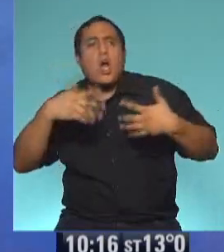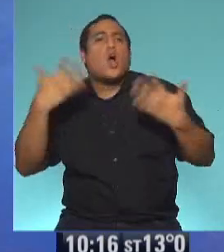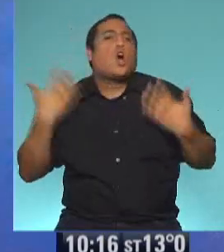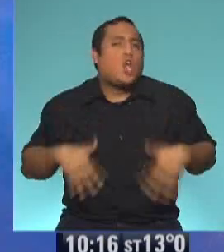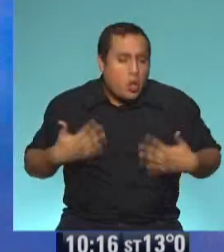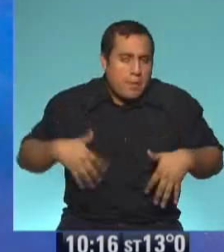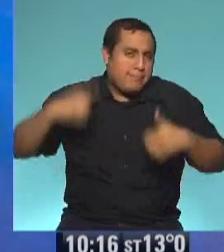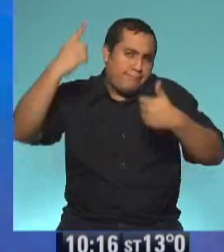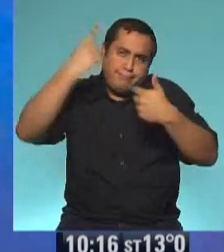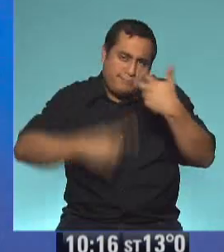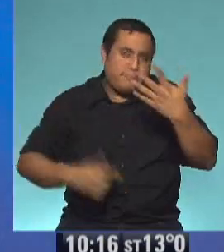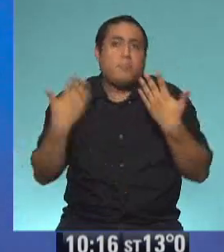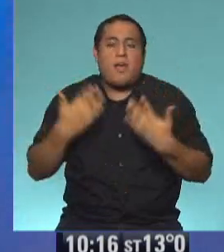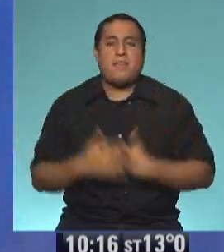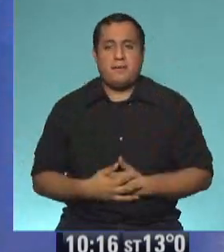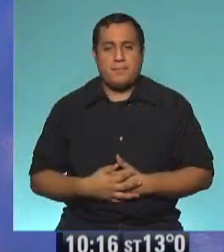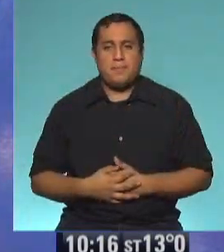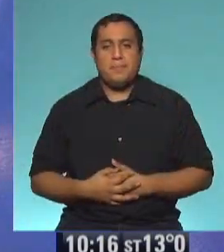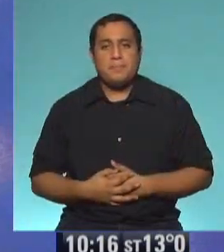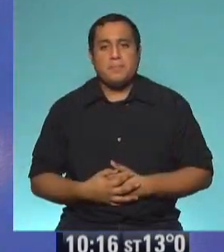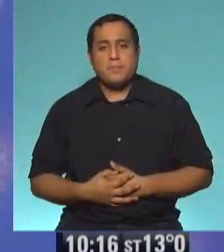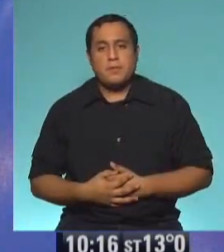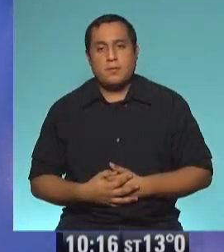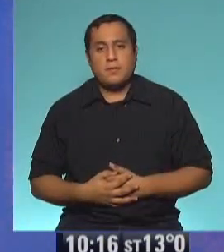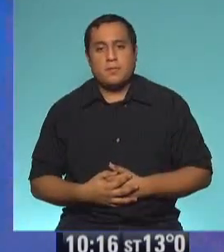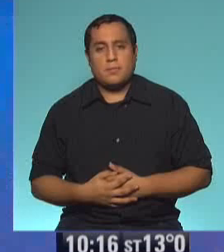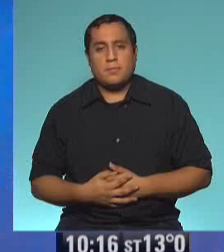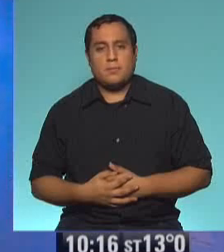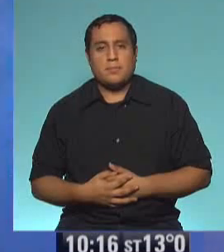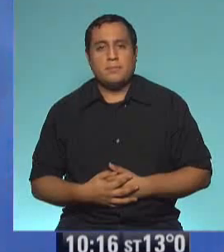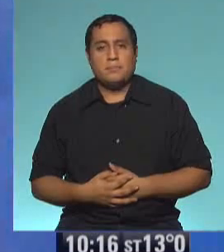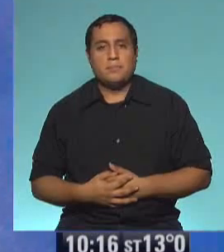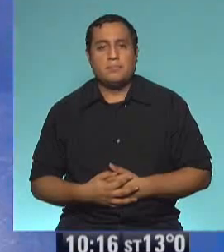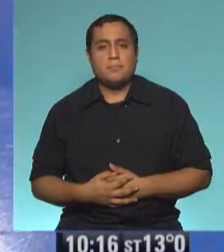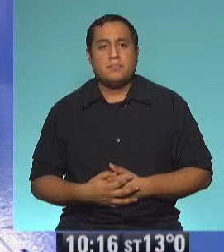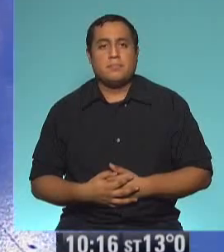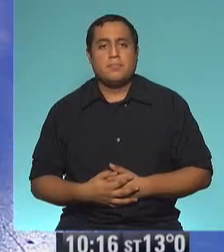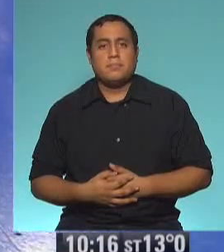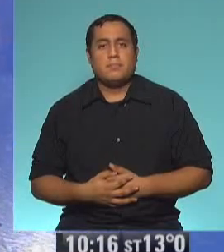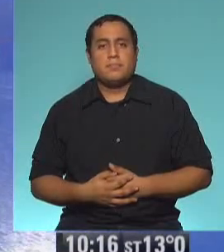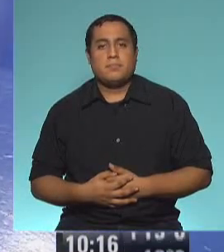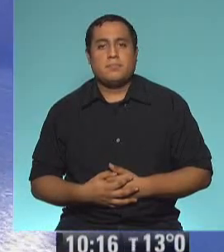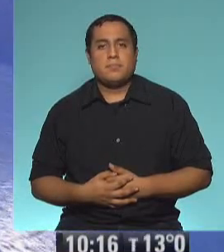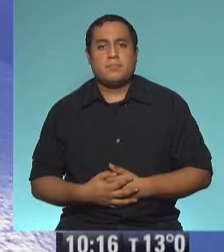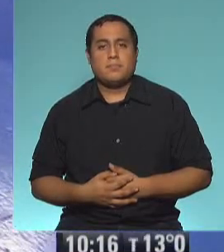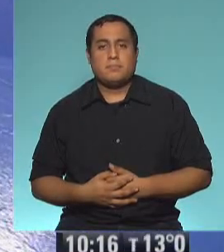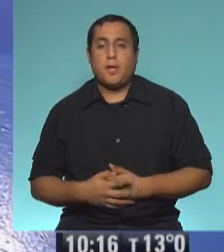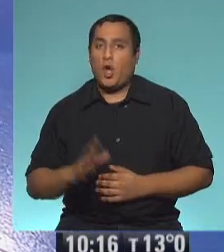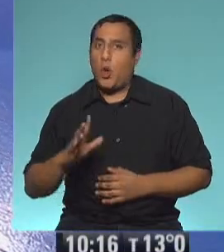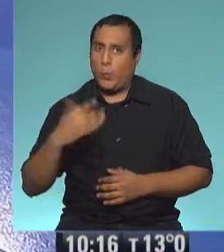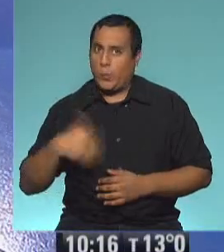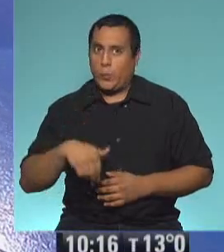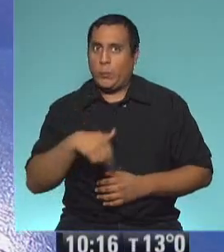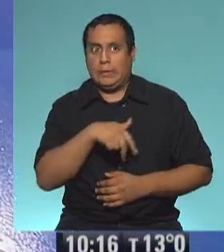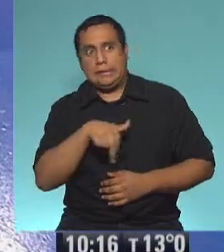Ropa. Ropa. Ropa. Ahí está. Bien. Lo que tengas. Bueno, vamos a armar un circuito. Pero tiene o sea que ser. El recorrido. Muy arriesgado tiene hay que ser. Hay que